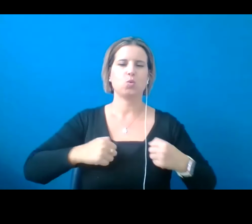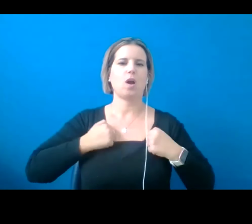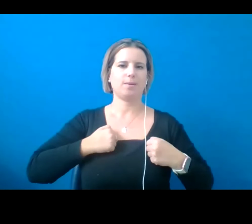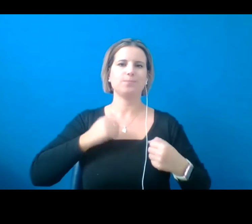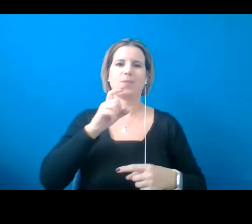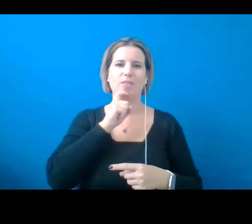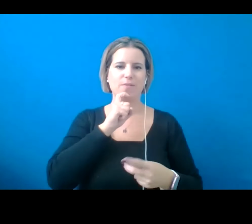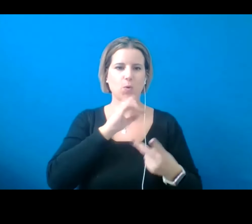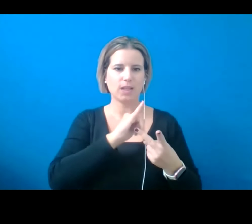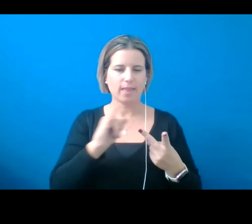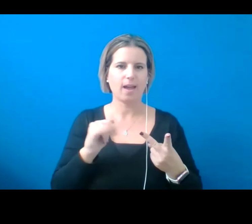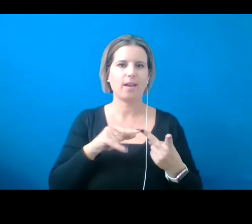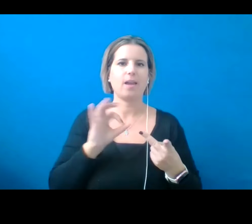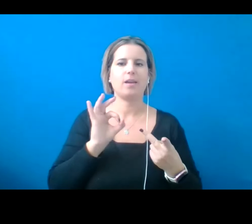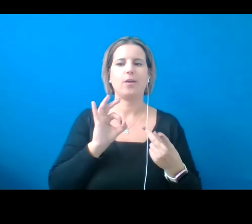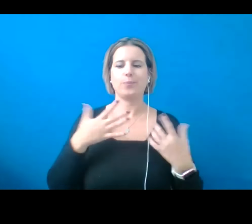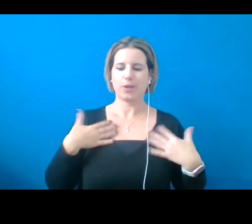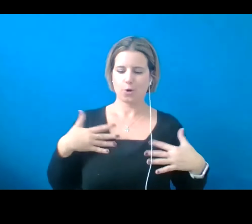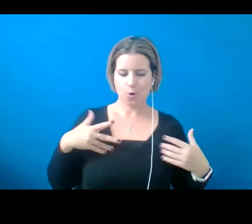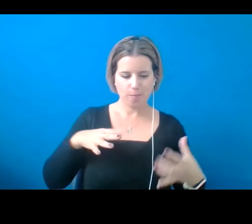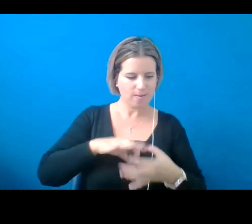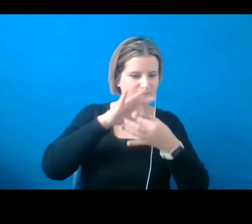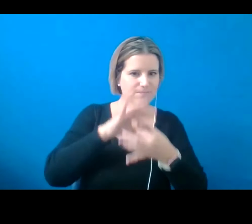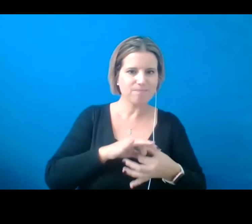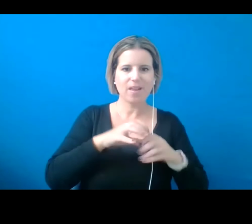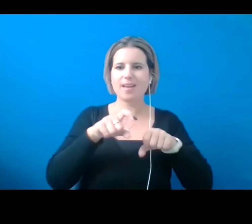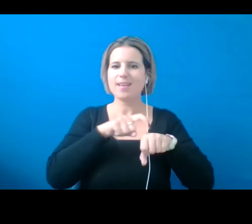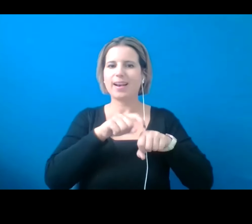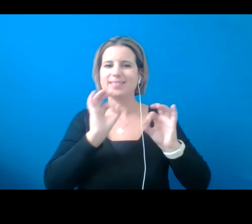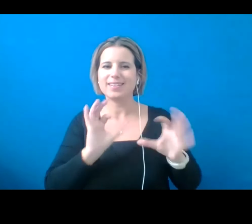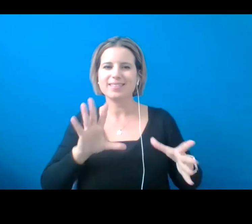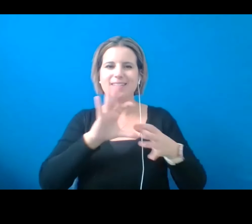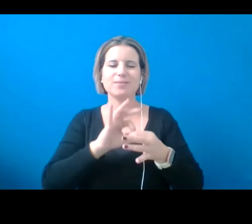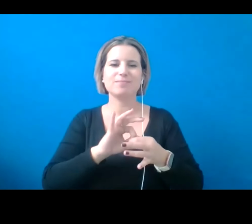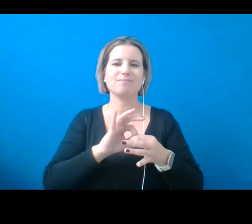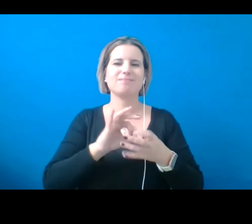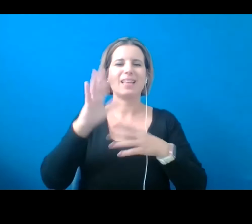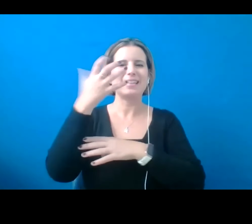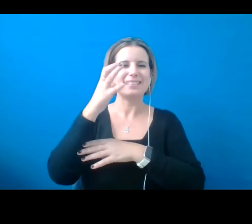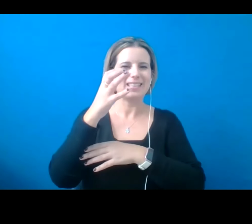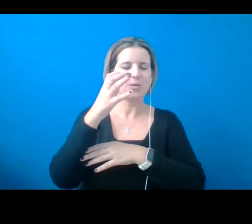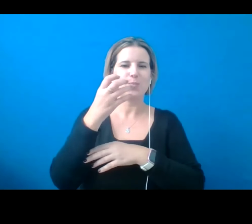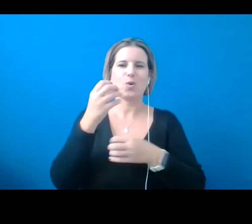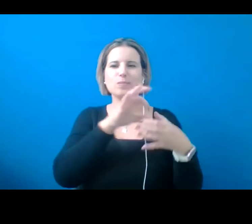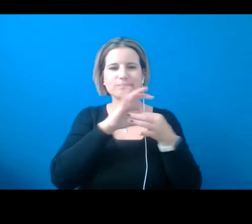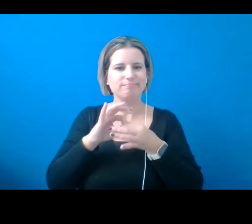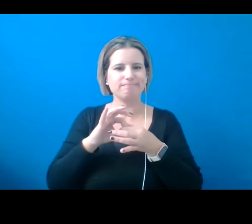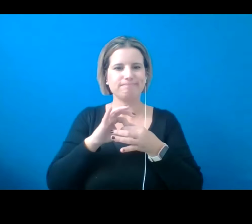para adecuar la vestimenta a las características climáticas para